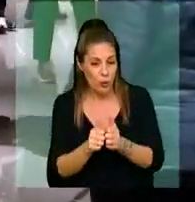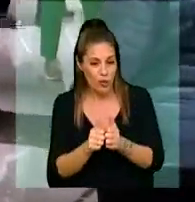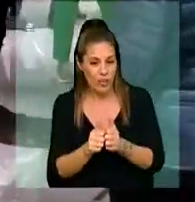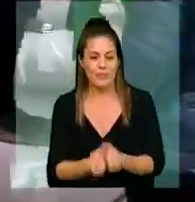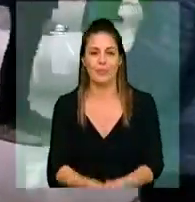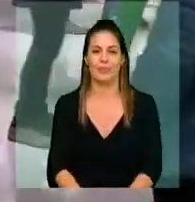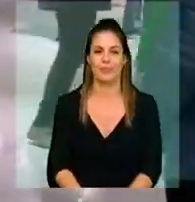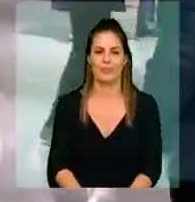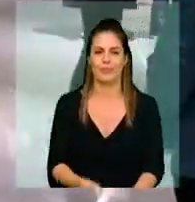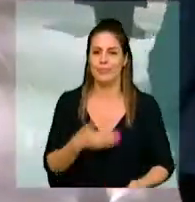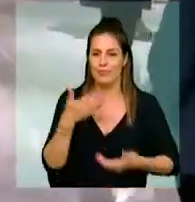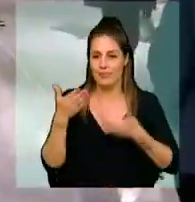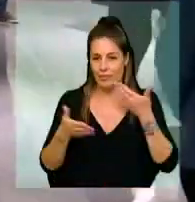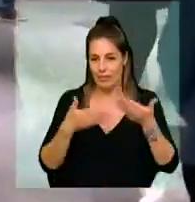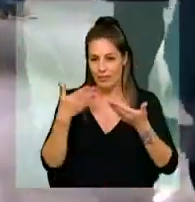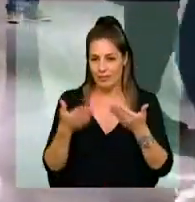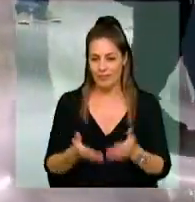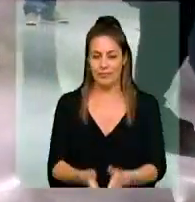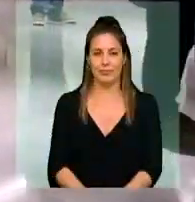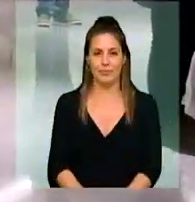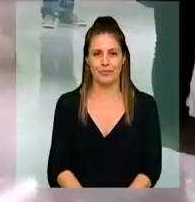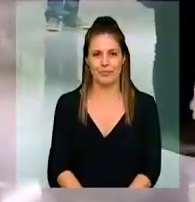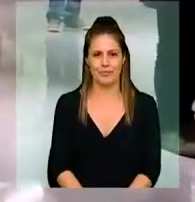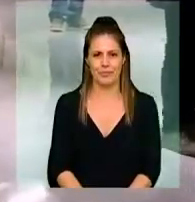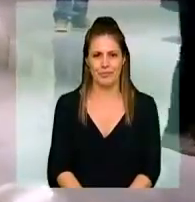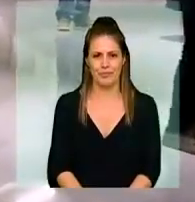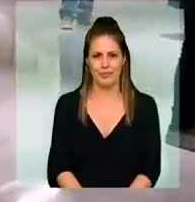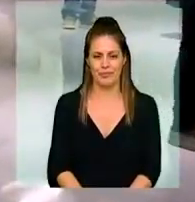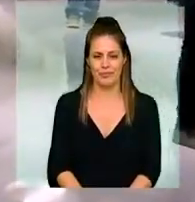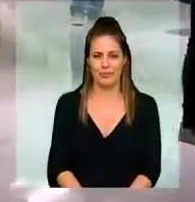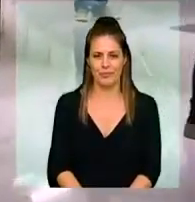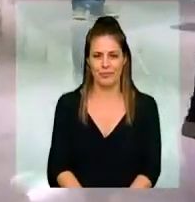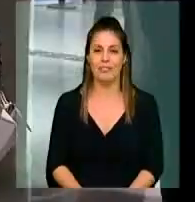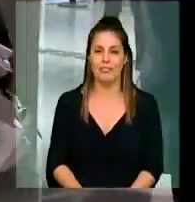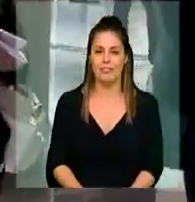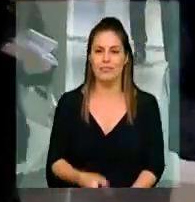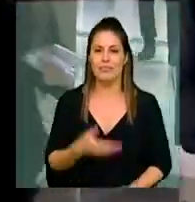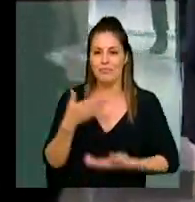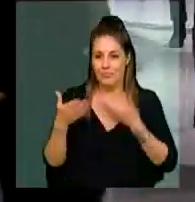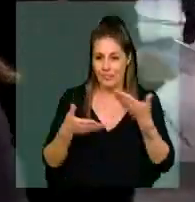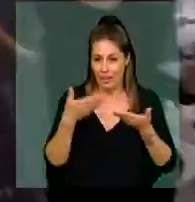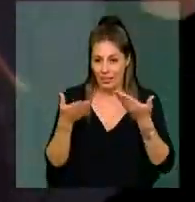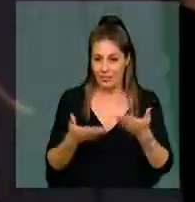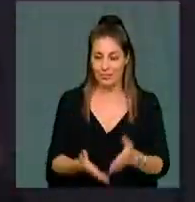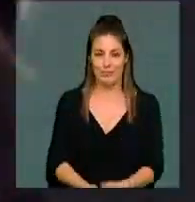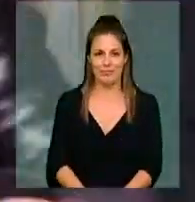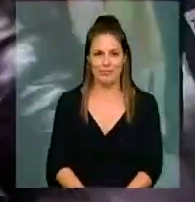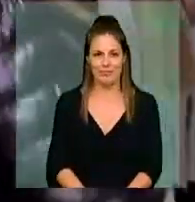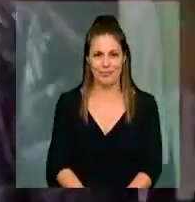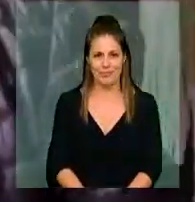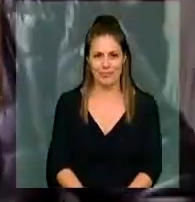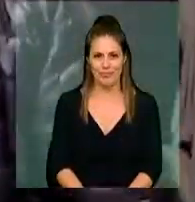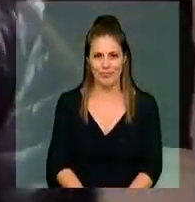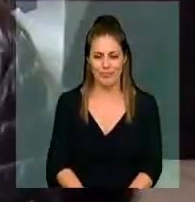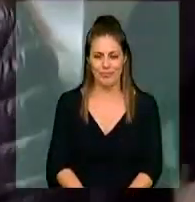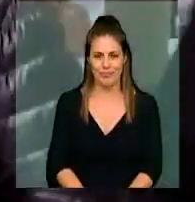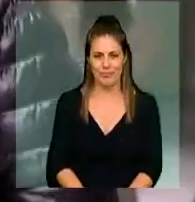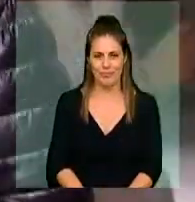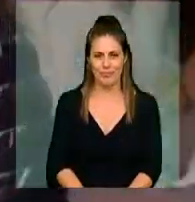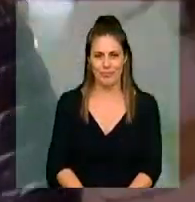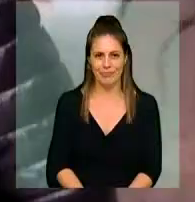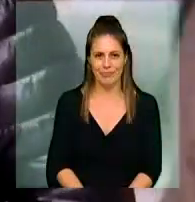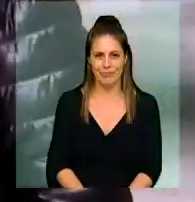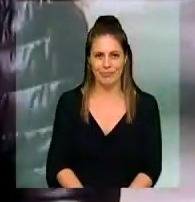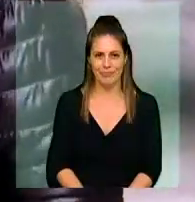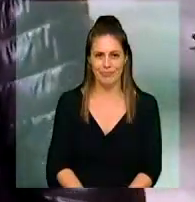va a entregar sus emociones? ¿Quién me va a pedir que nunca la abandone? Entregar sus emociones. ¿Quién me va a pedir